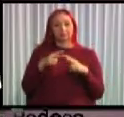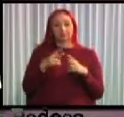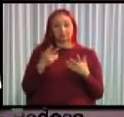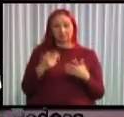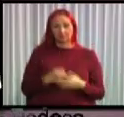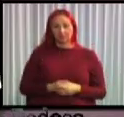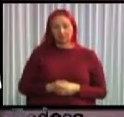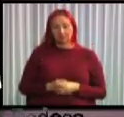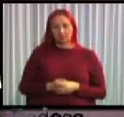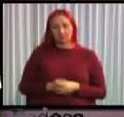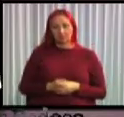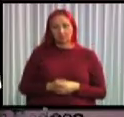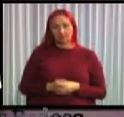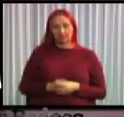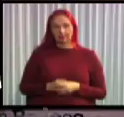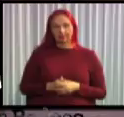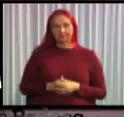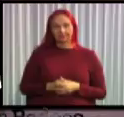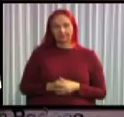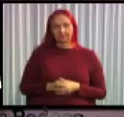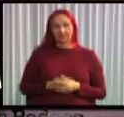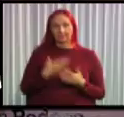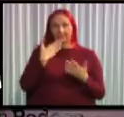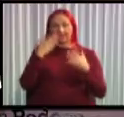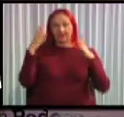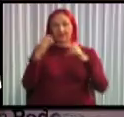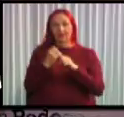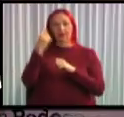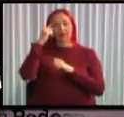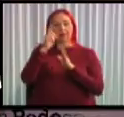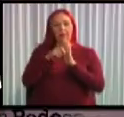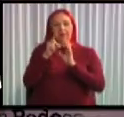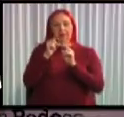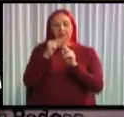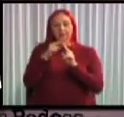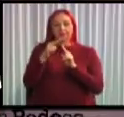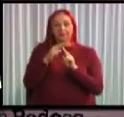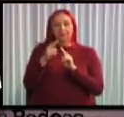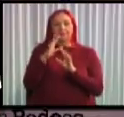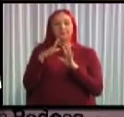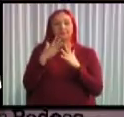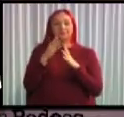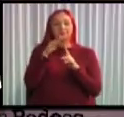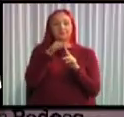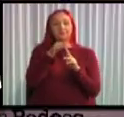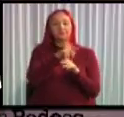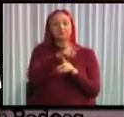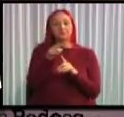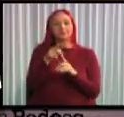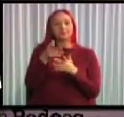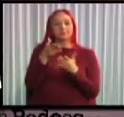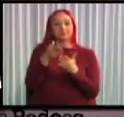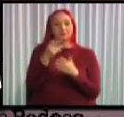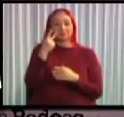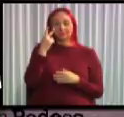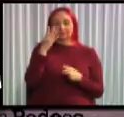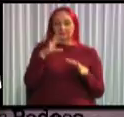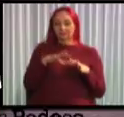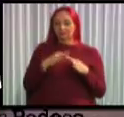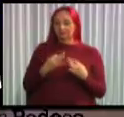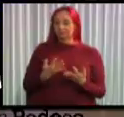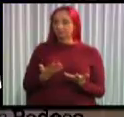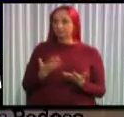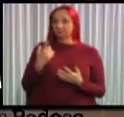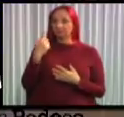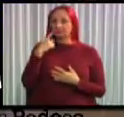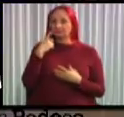lo logramos. Muchachos, en resumen, porque los minutos son cortos, ¿cuál es el mensaje que ustedes le darían a los padres de familia